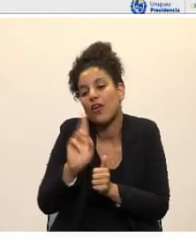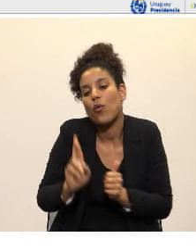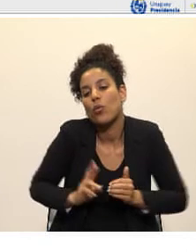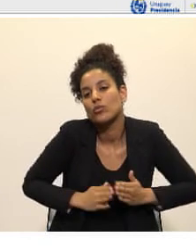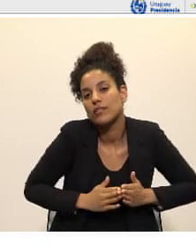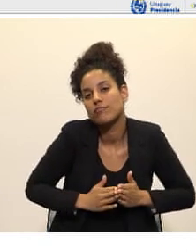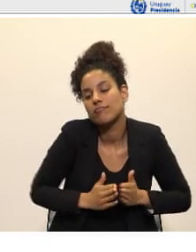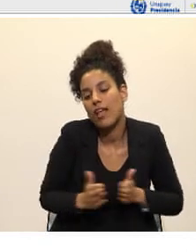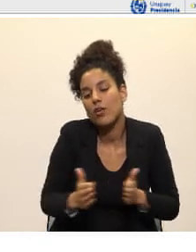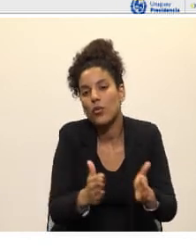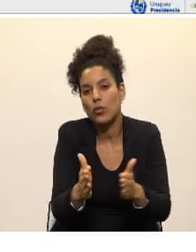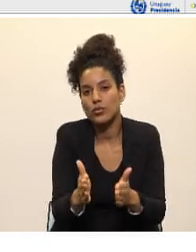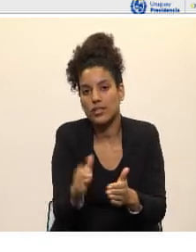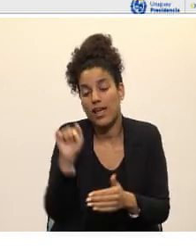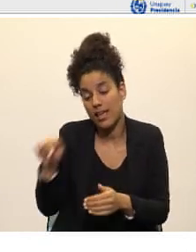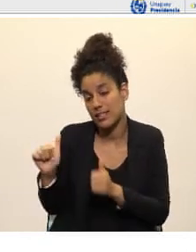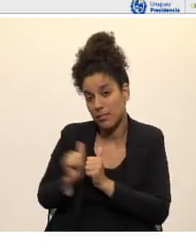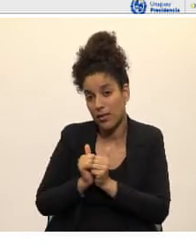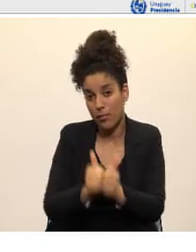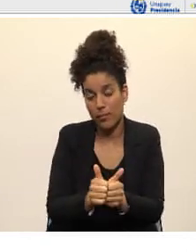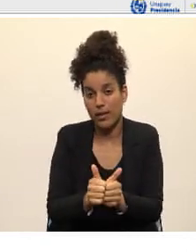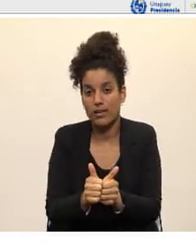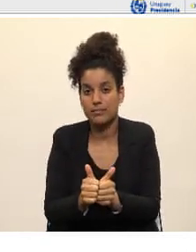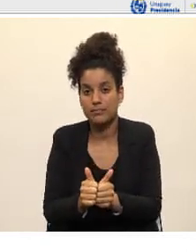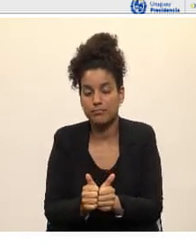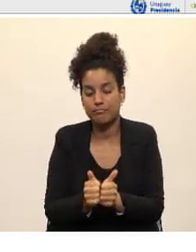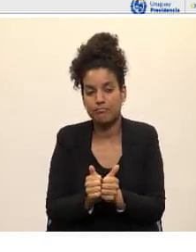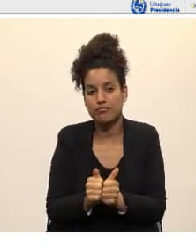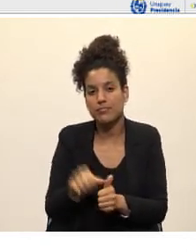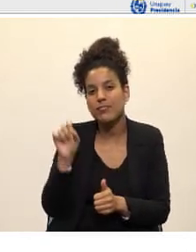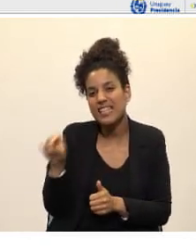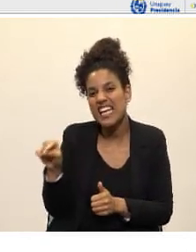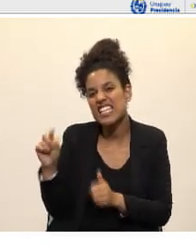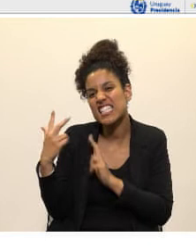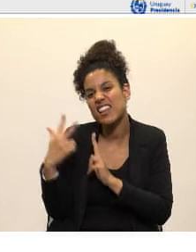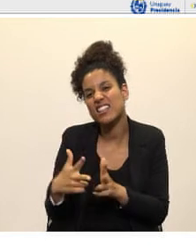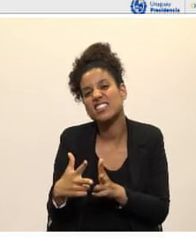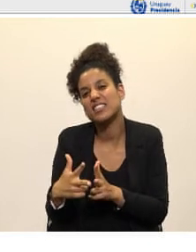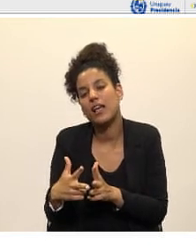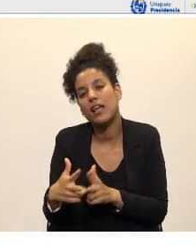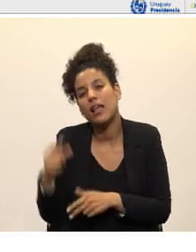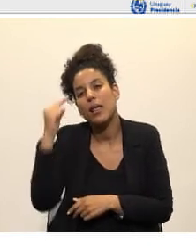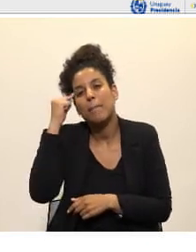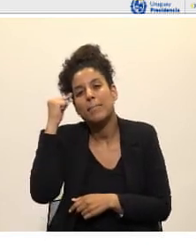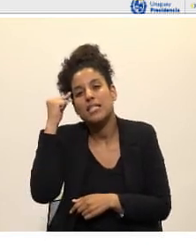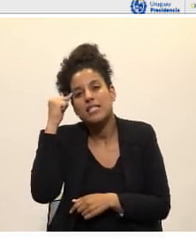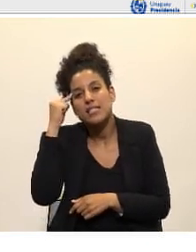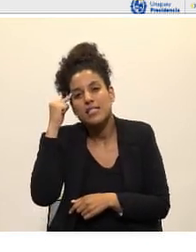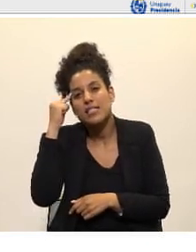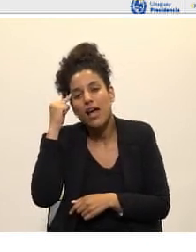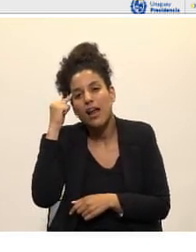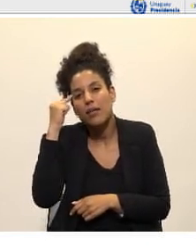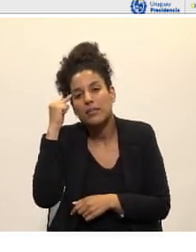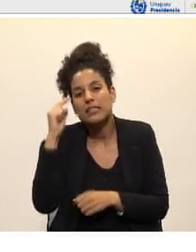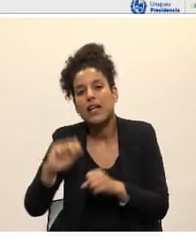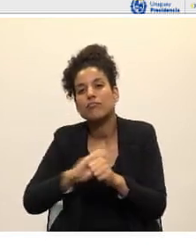que me acompaña desde este lugar. Ella invita a pensar el virus de la COVID-19 no